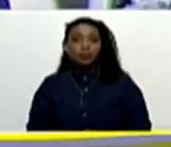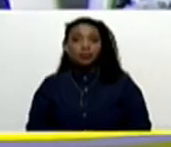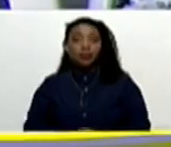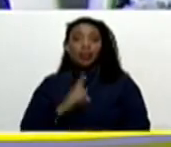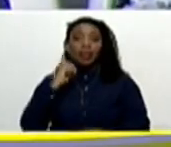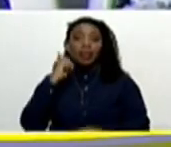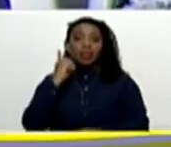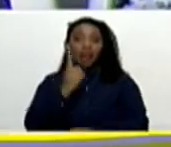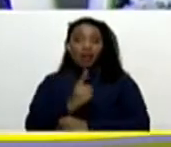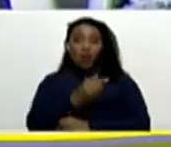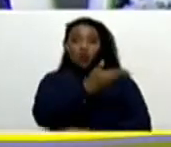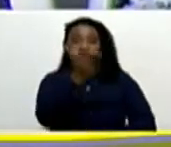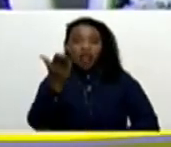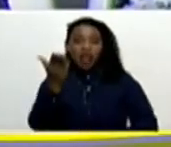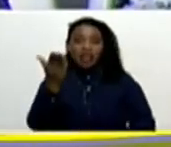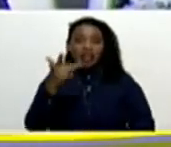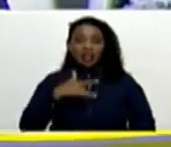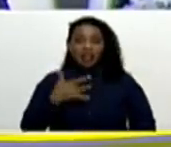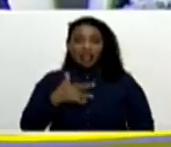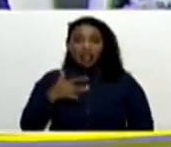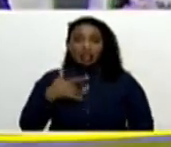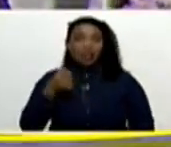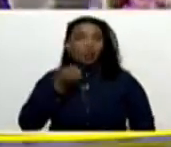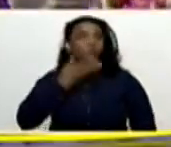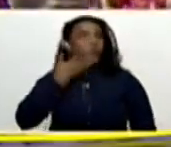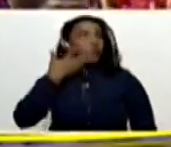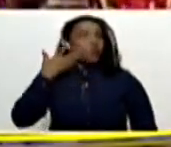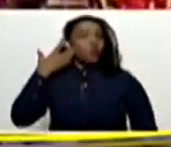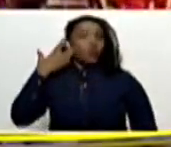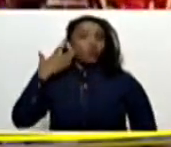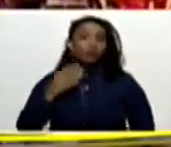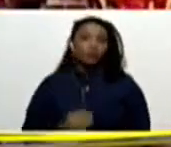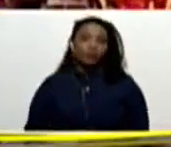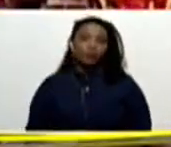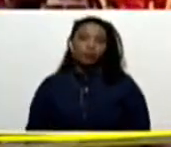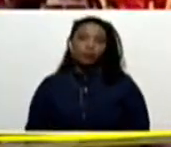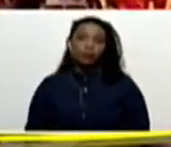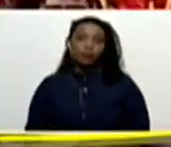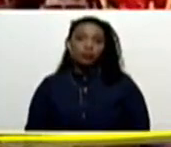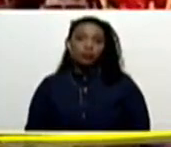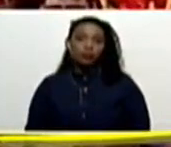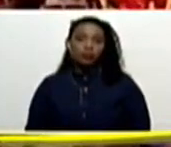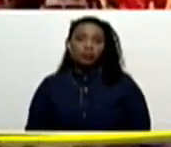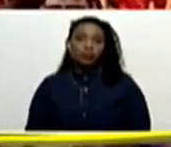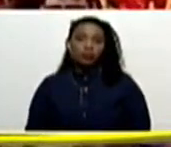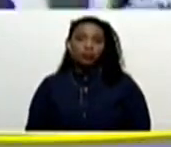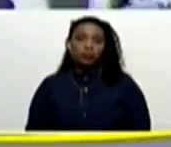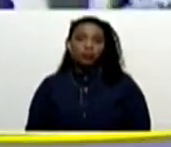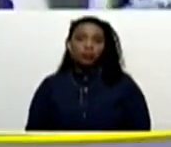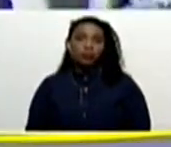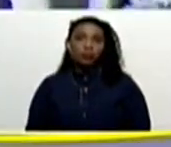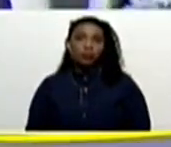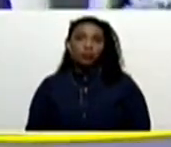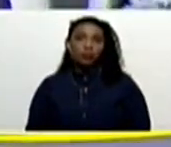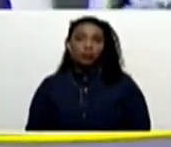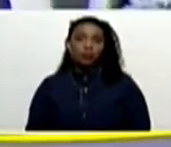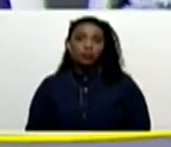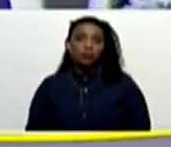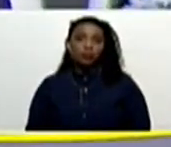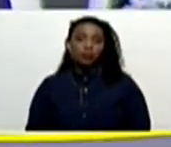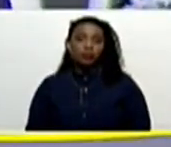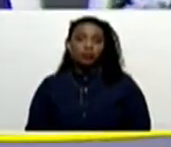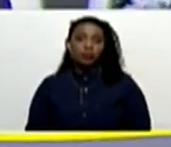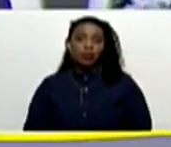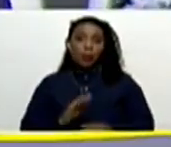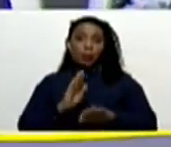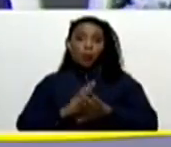estar orgullosos. To have given the world a person in the caliber of President Chávez. De haberle legado